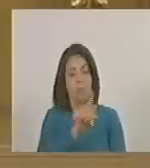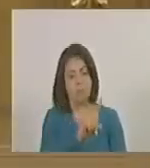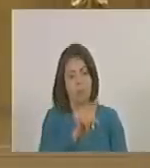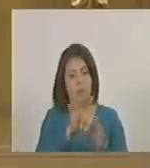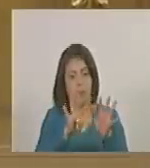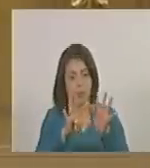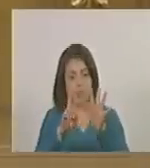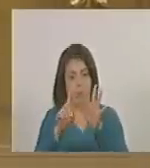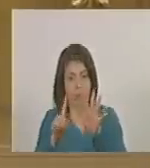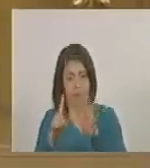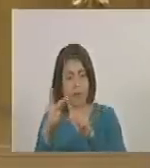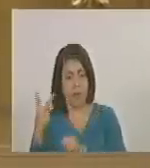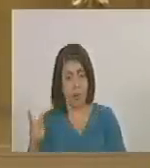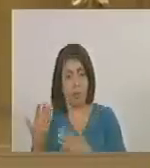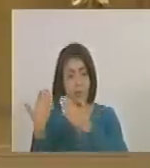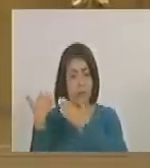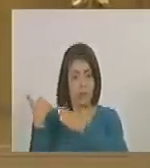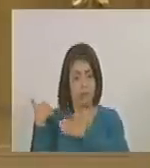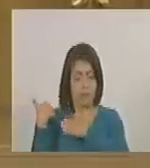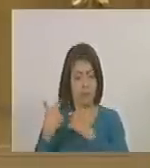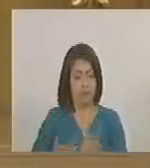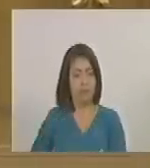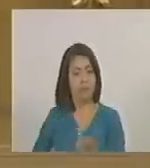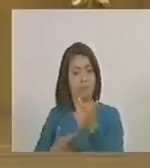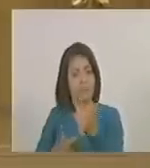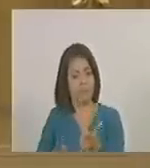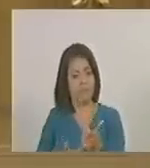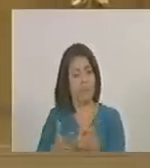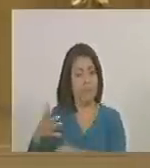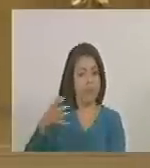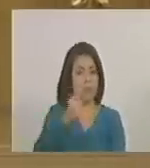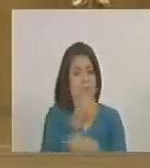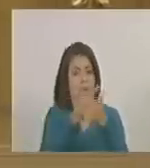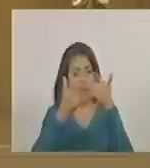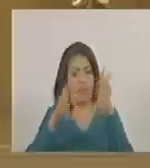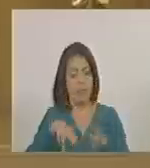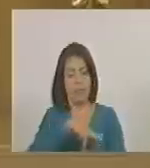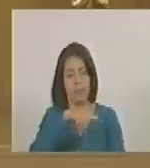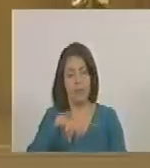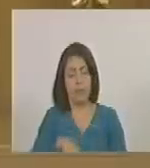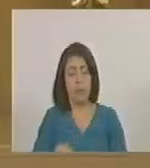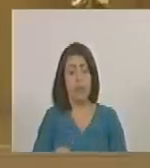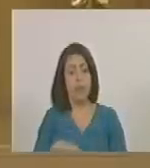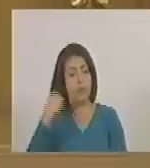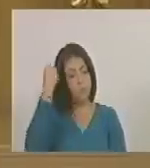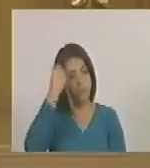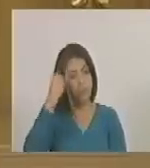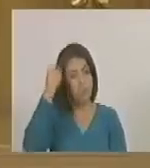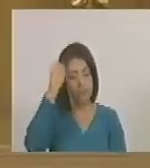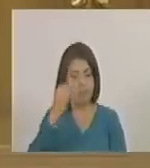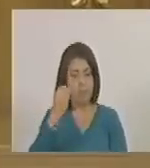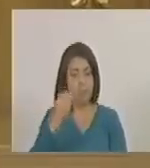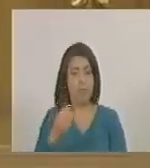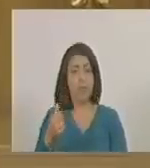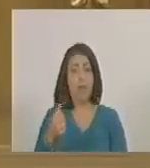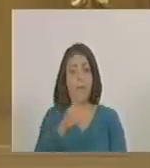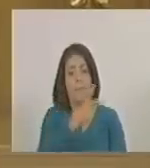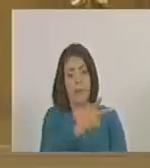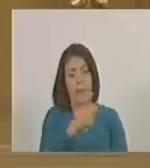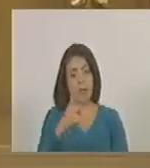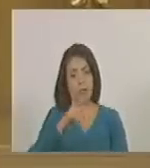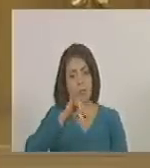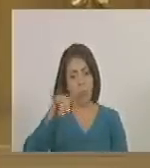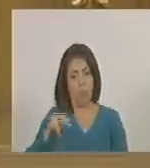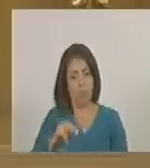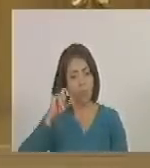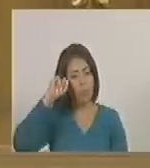1962 y asume la lucha armada como vía a la conquista de liberación nacional. considerando que cada 21 de